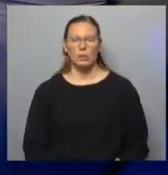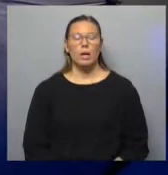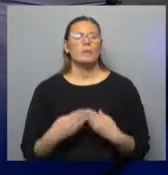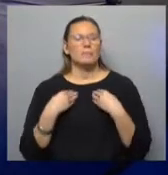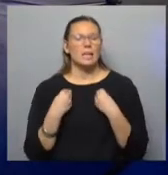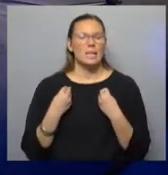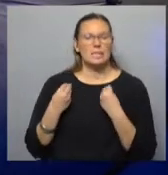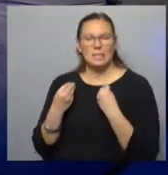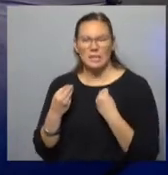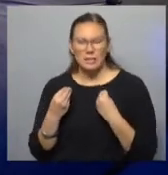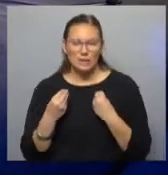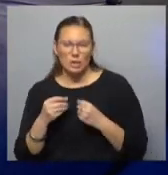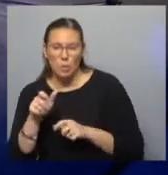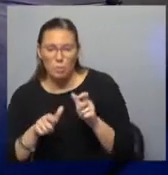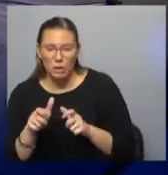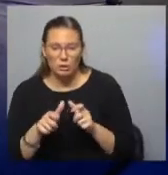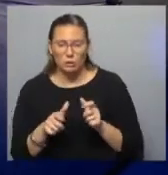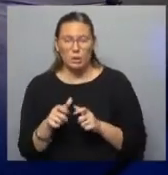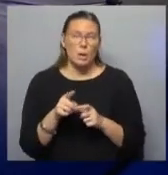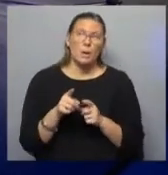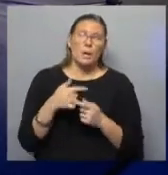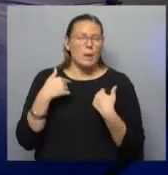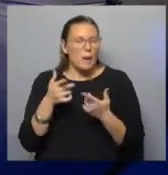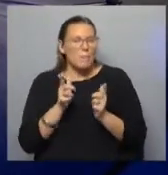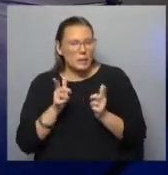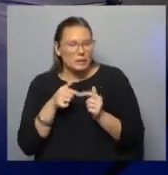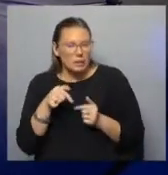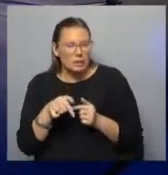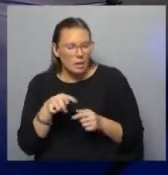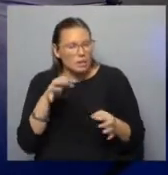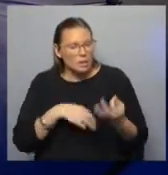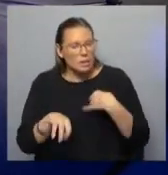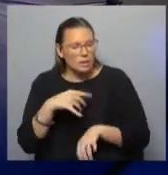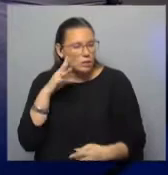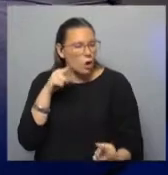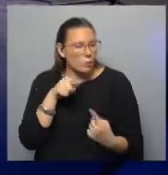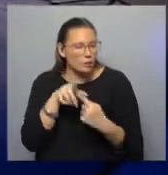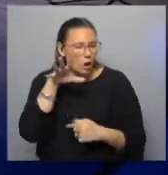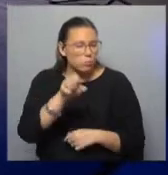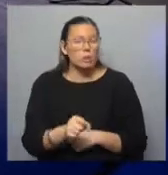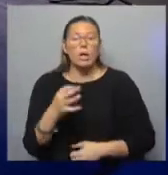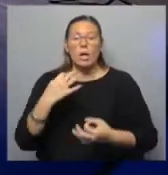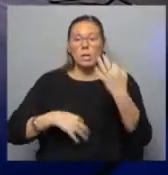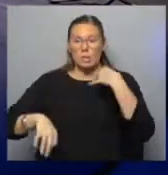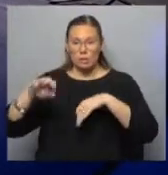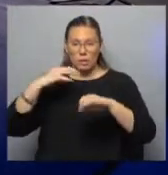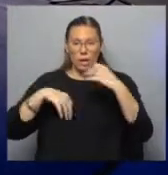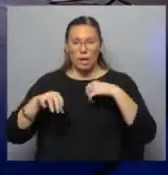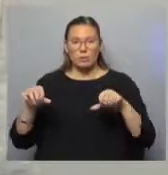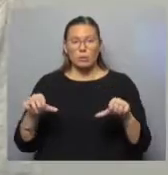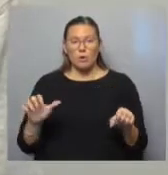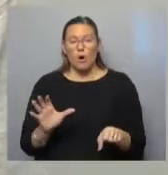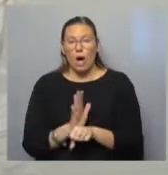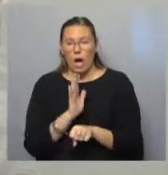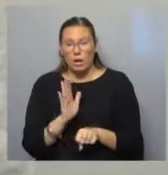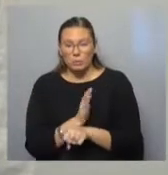¿Sentís que cumpliste las expectativas que tenías acerca de esta obra? Al teatro, al ser un acto performático